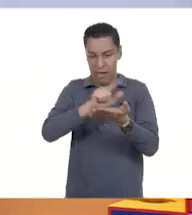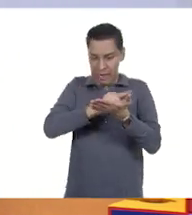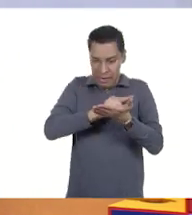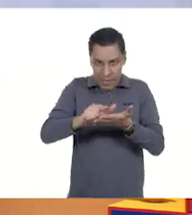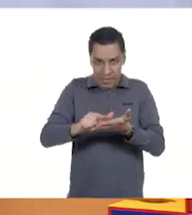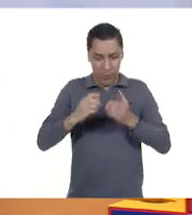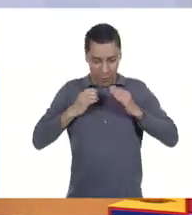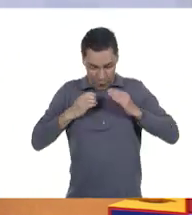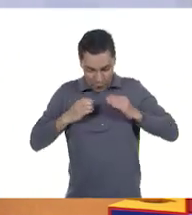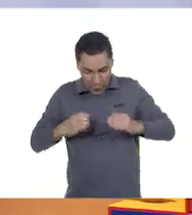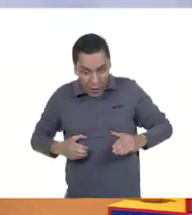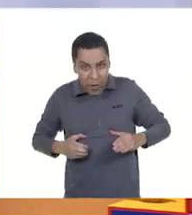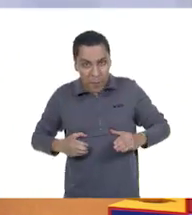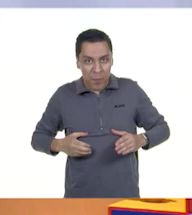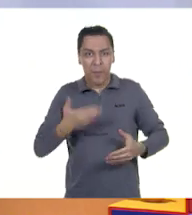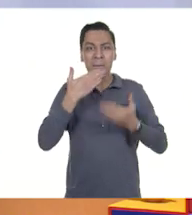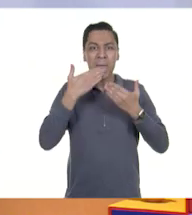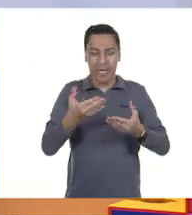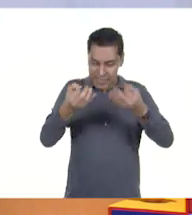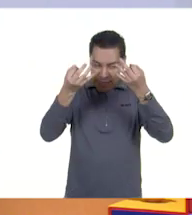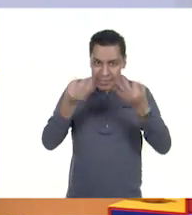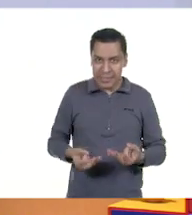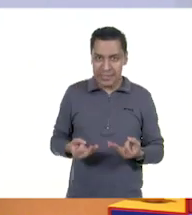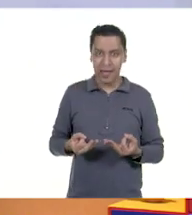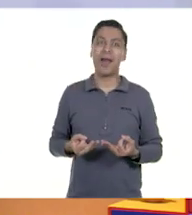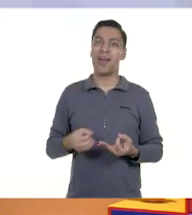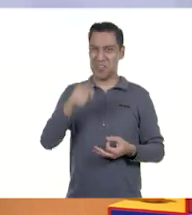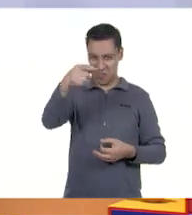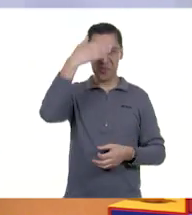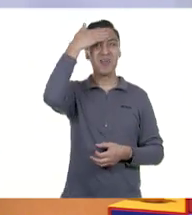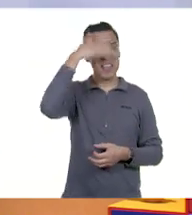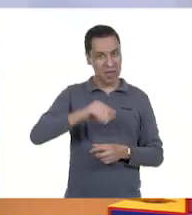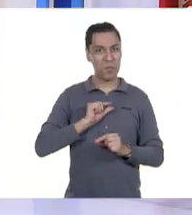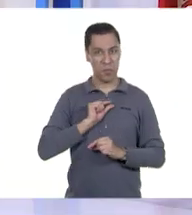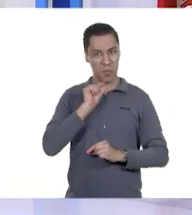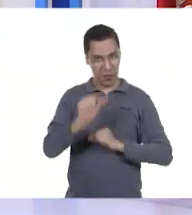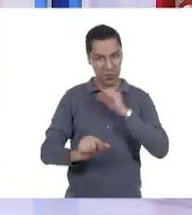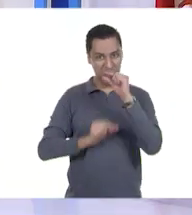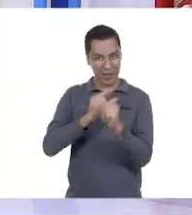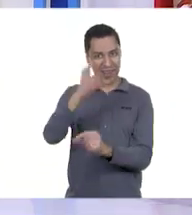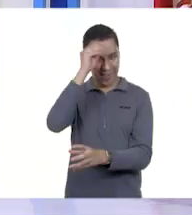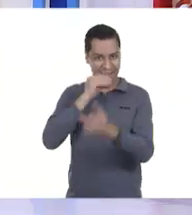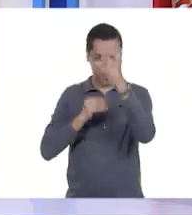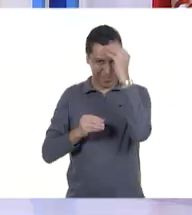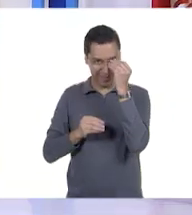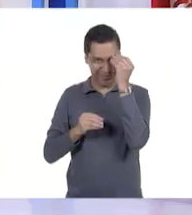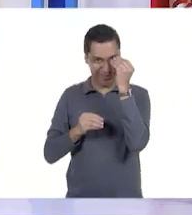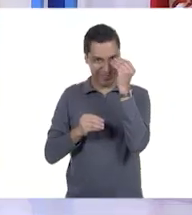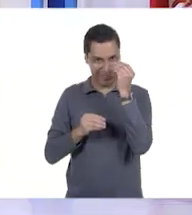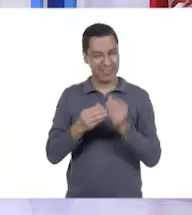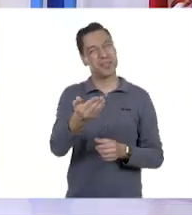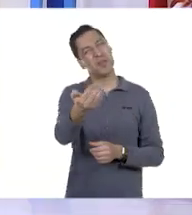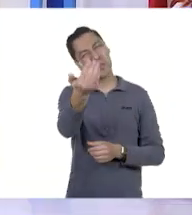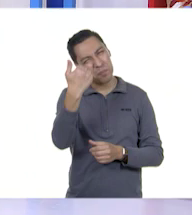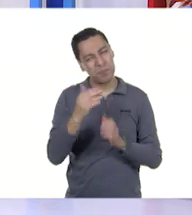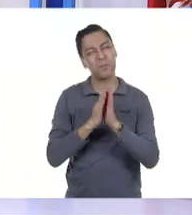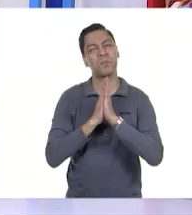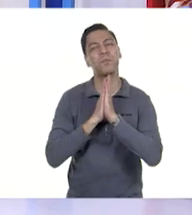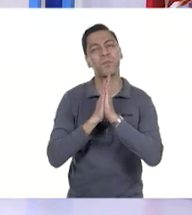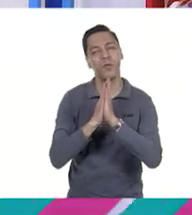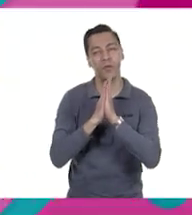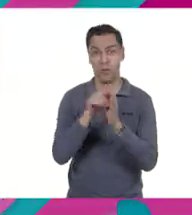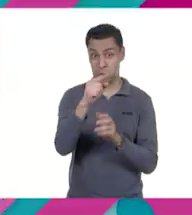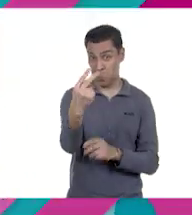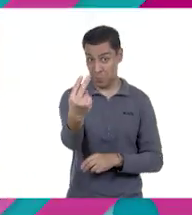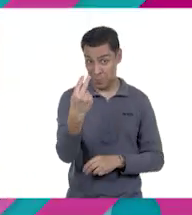higiene personal muy buena también y la diferencia entre higiene y limpieza. Claro, tienes razón. Quiero invitar a todos los alumnos que están